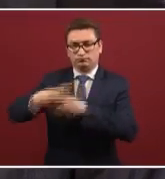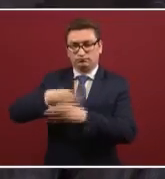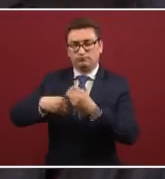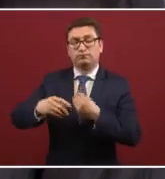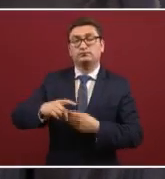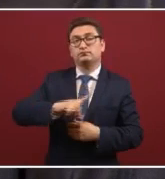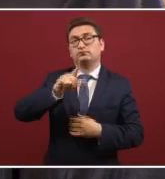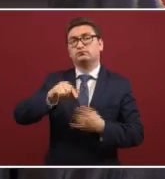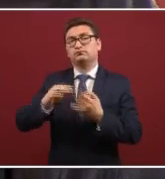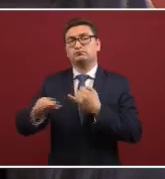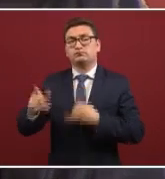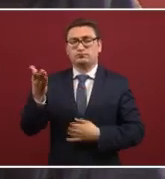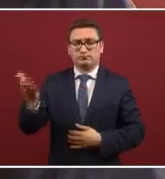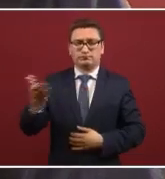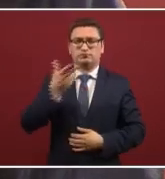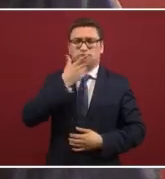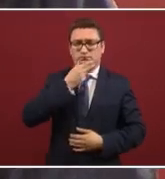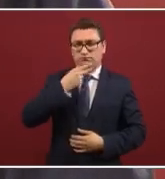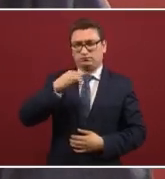sido clave